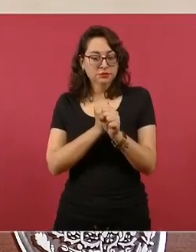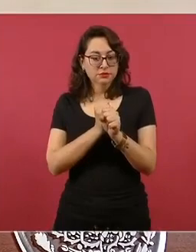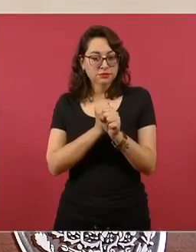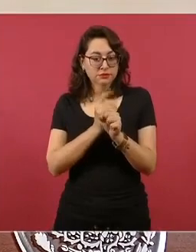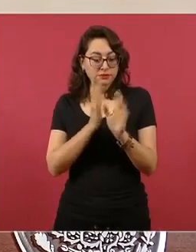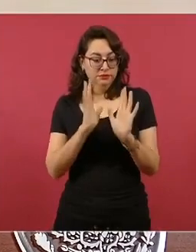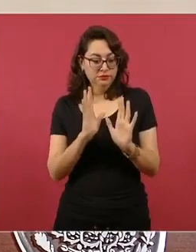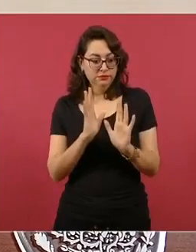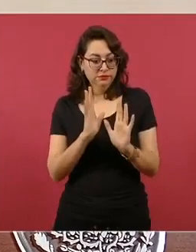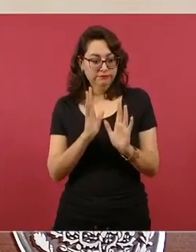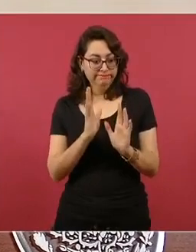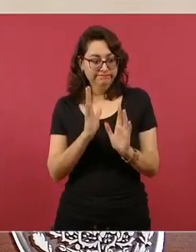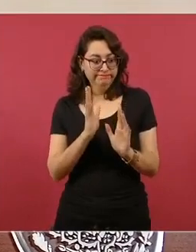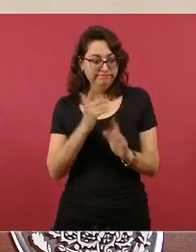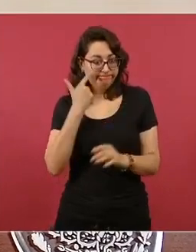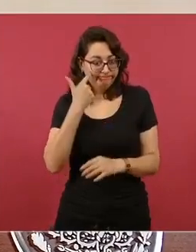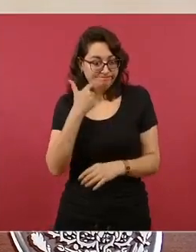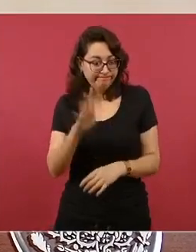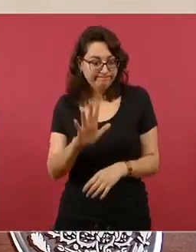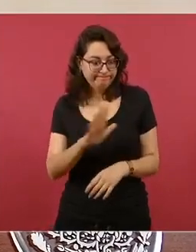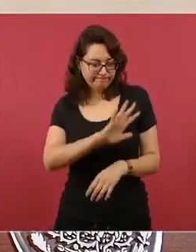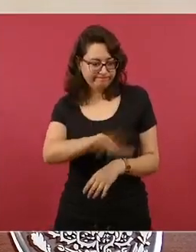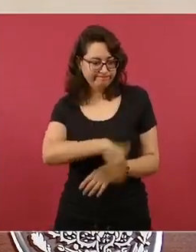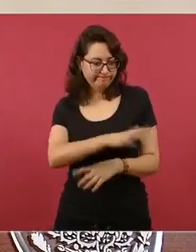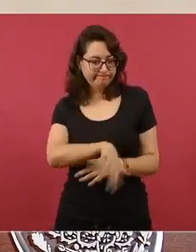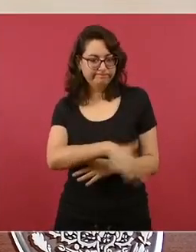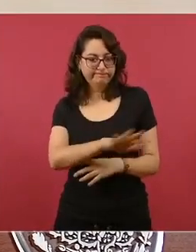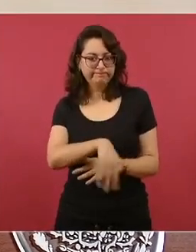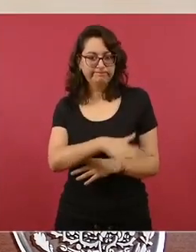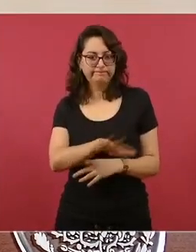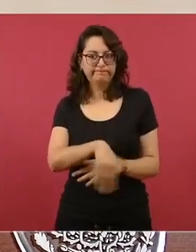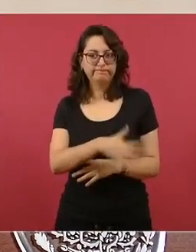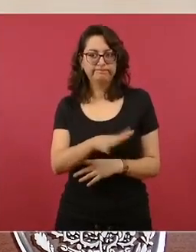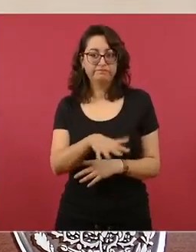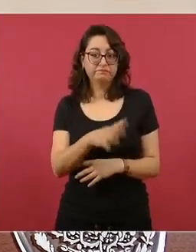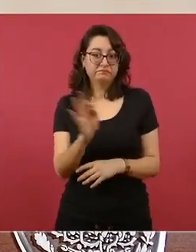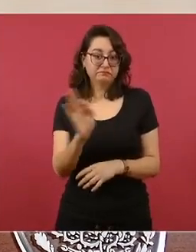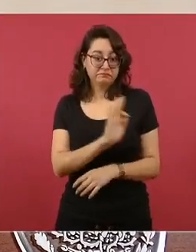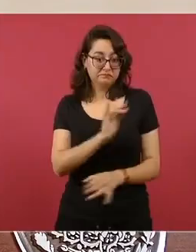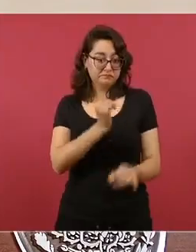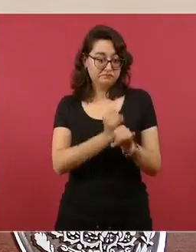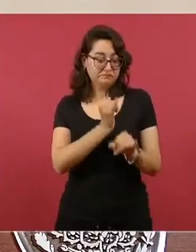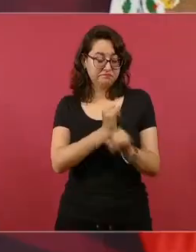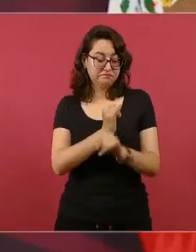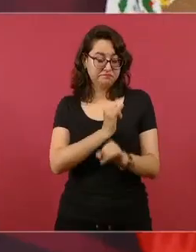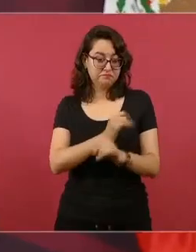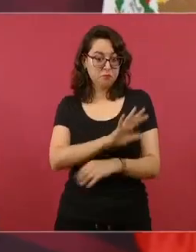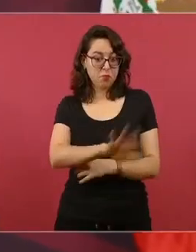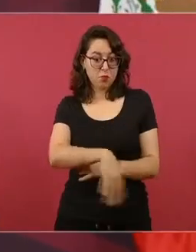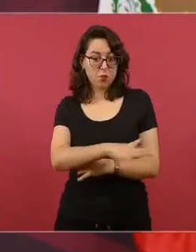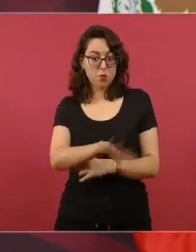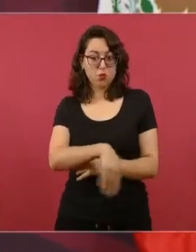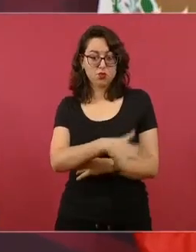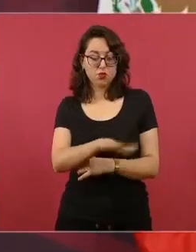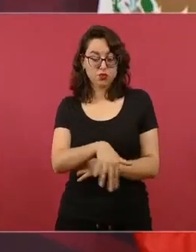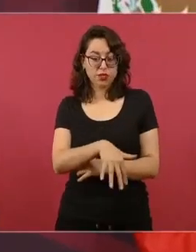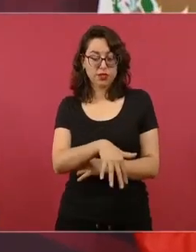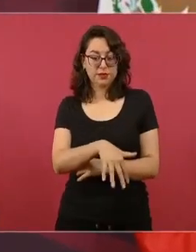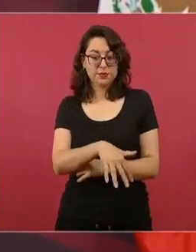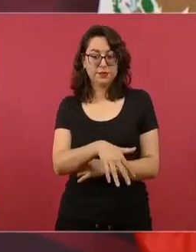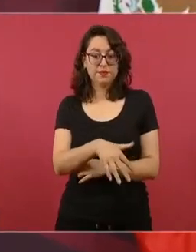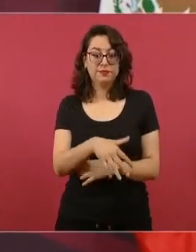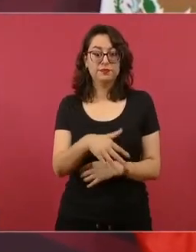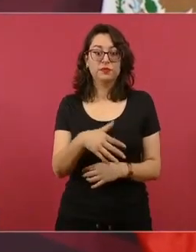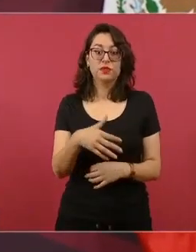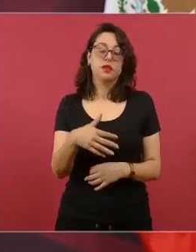lo podemos encontrar en las redes, porque el candidato